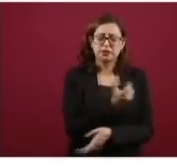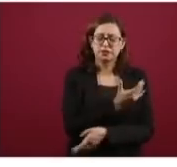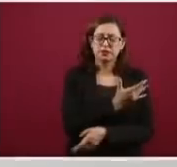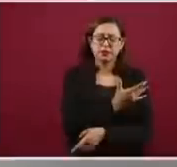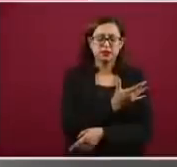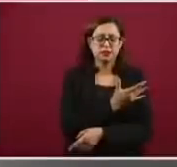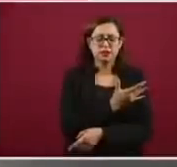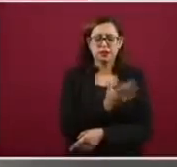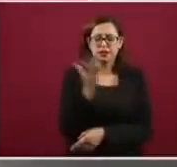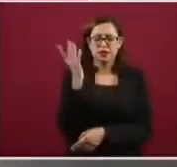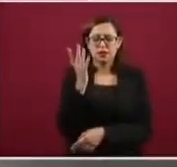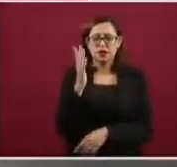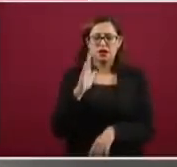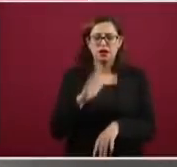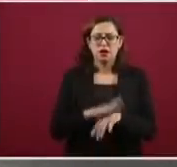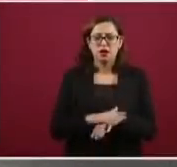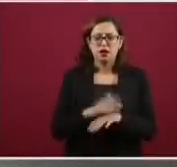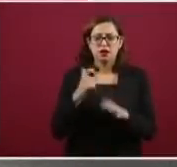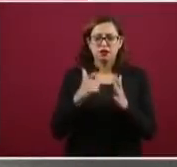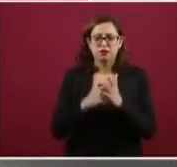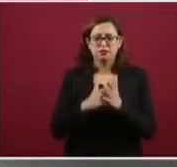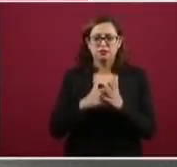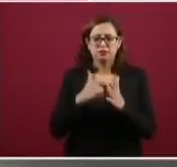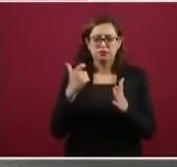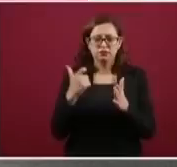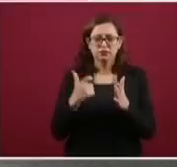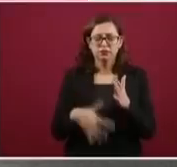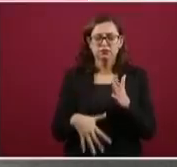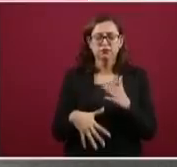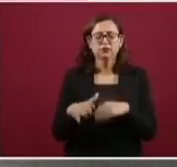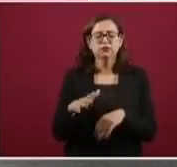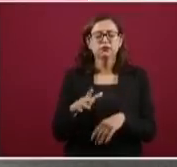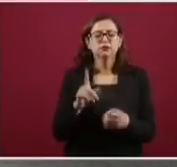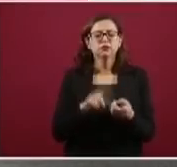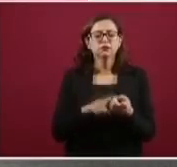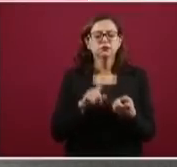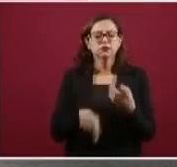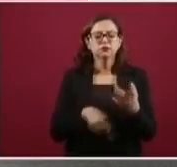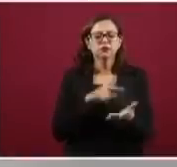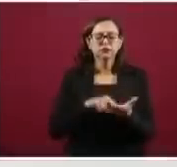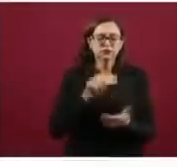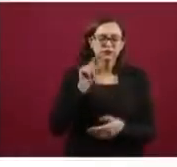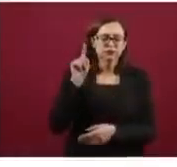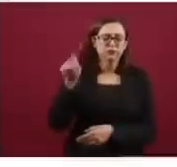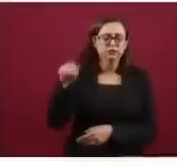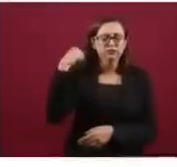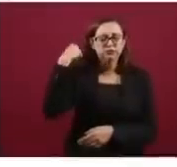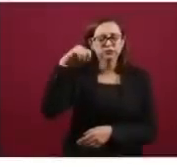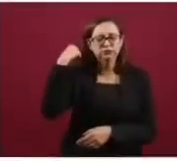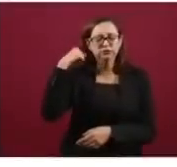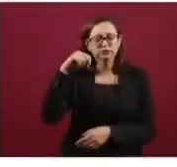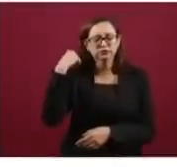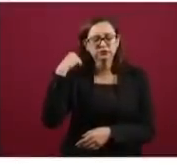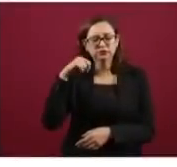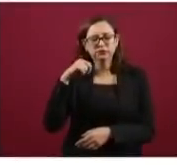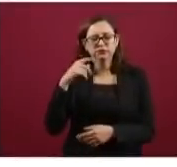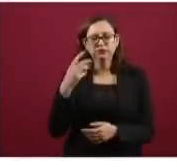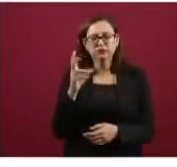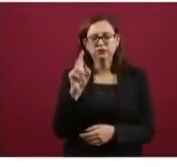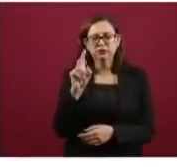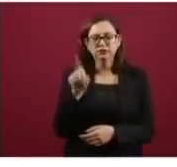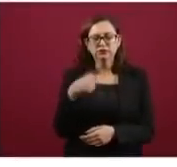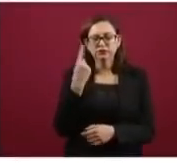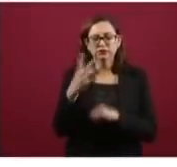el mayor margen y el menor margen con el menor precio lo encontramos en cardio autoservicio centro tabasco con un margen de